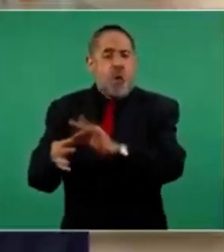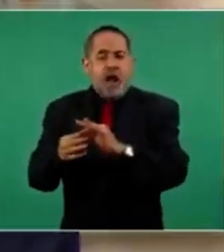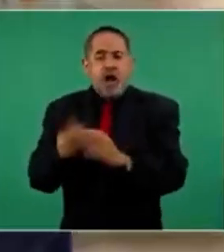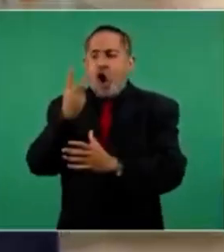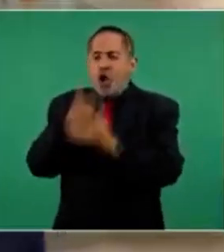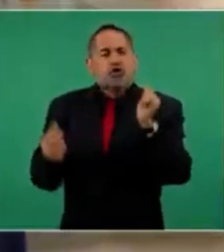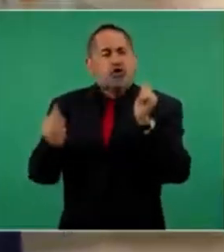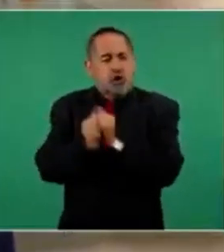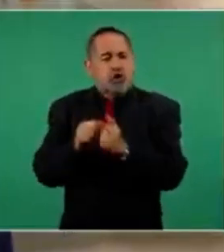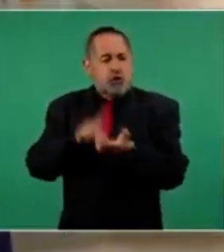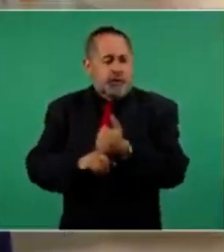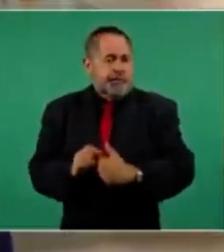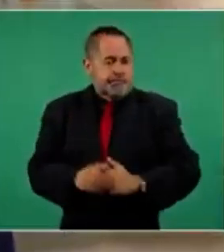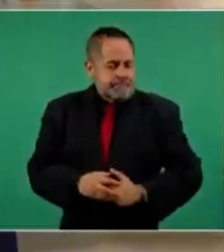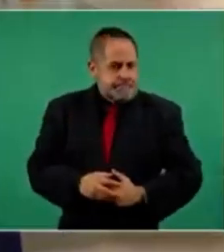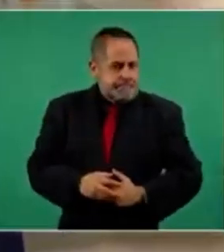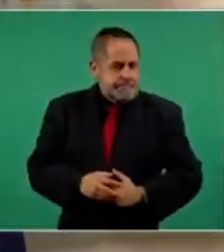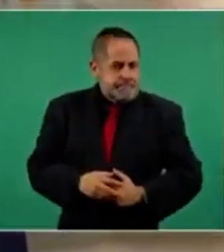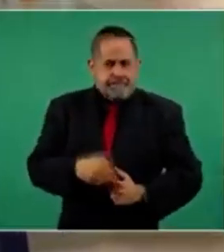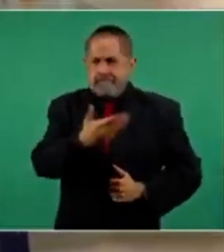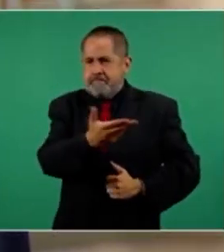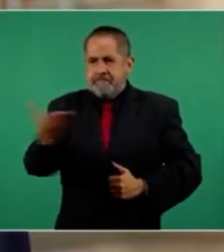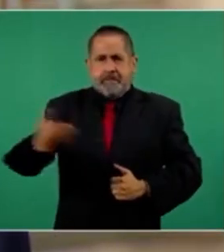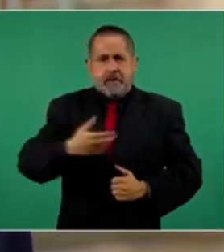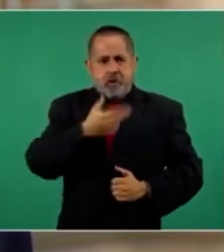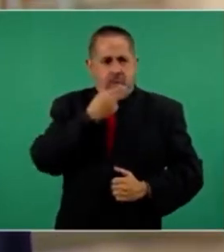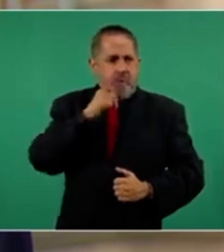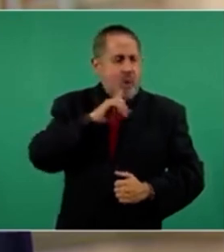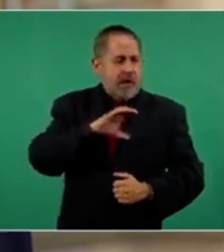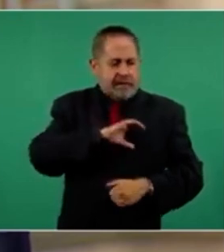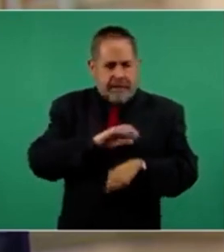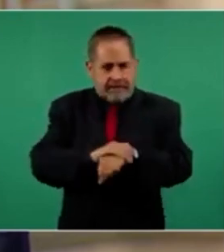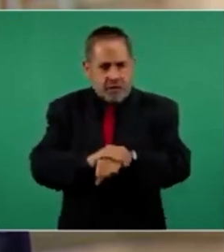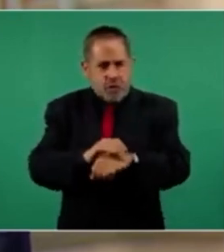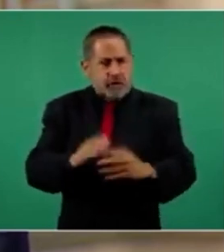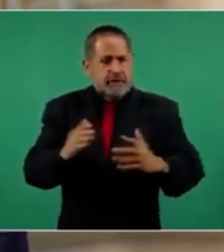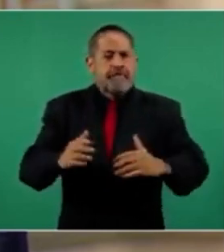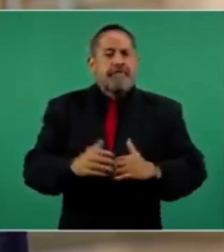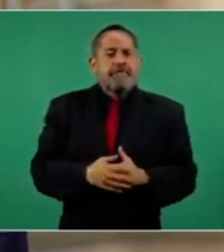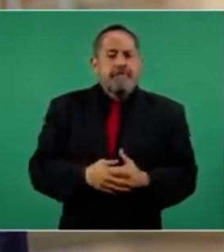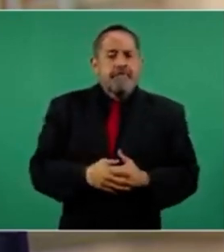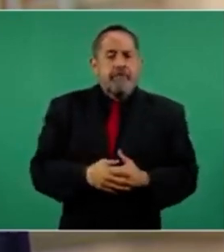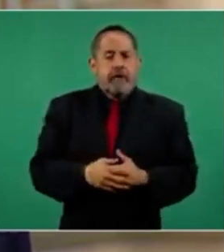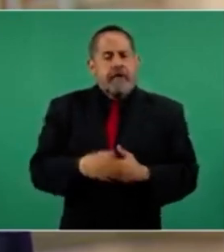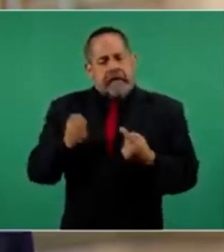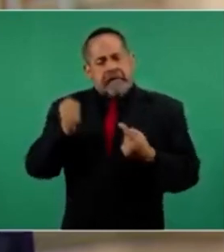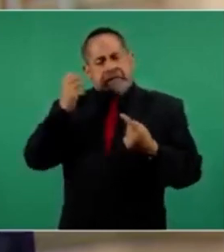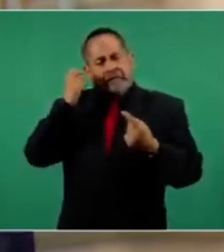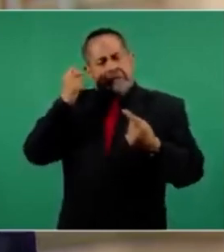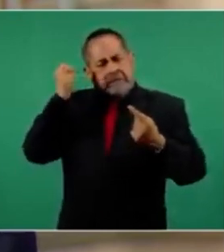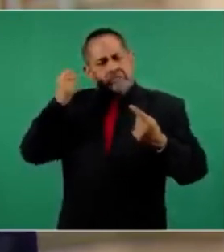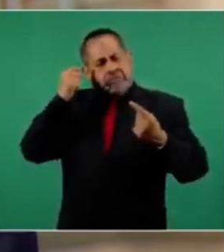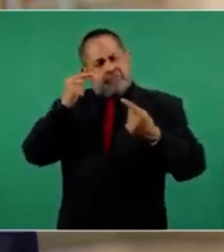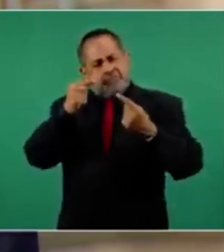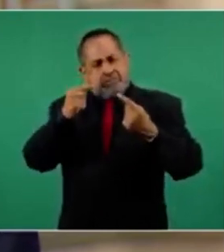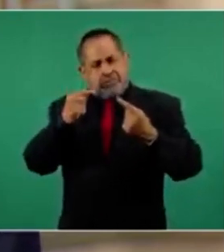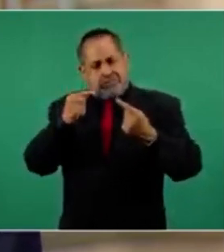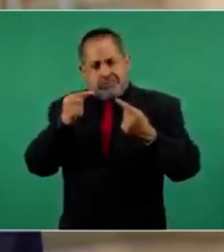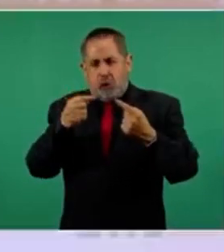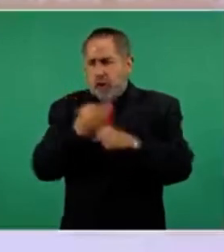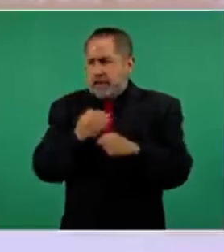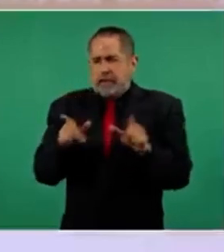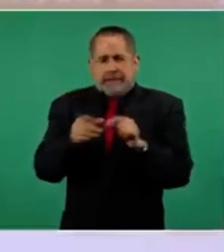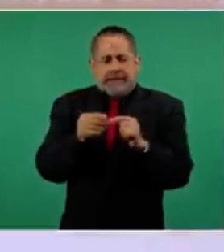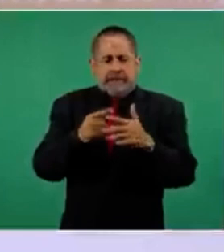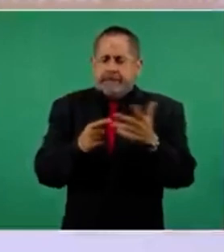ambos. Amigas y amigos, por esas y otras razones que no caben en un discurso necesariamente breve,